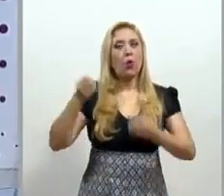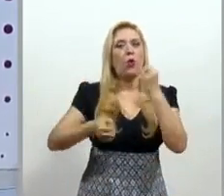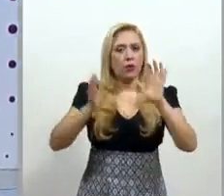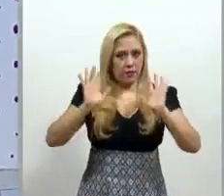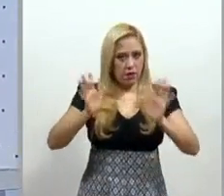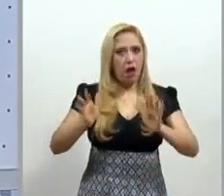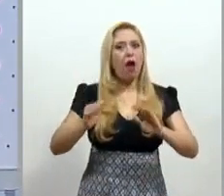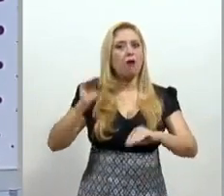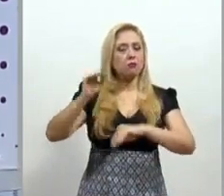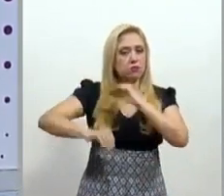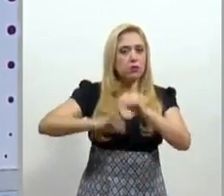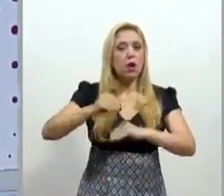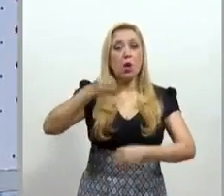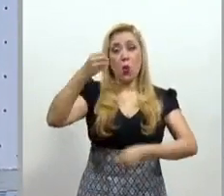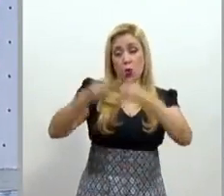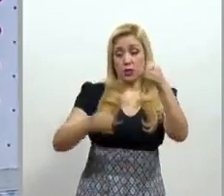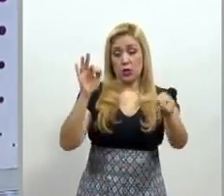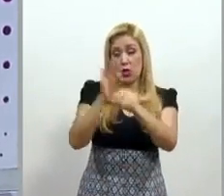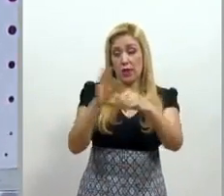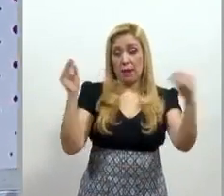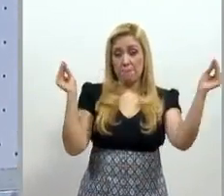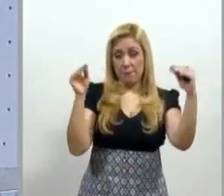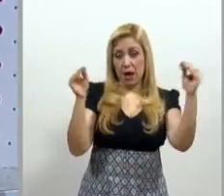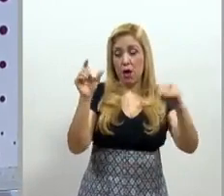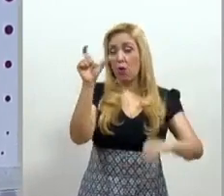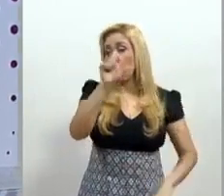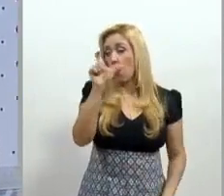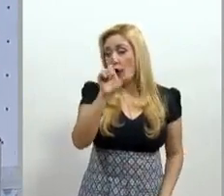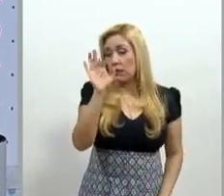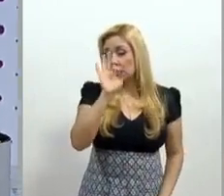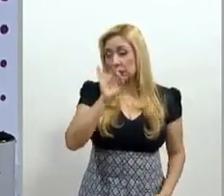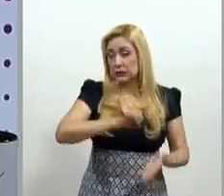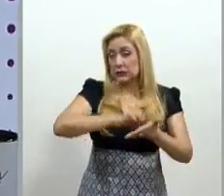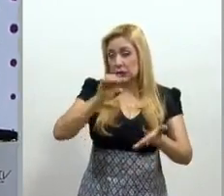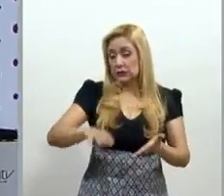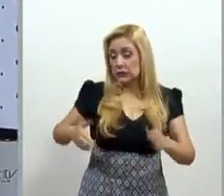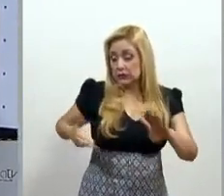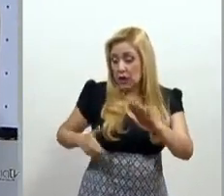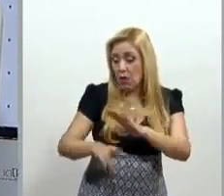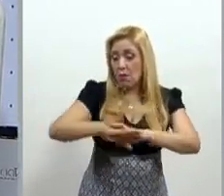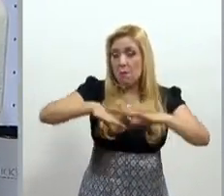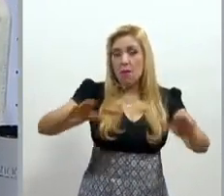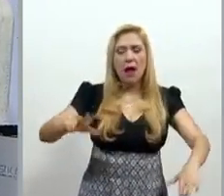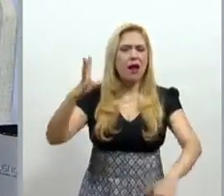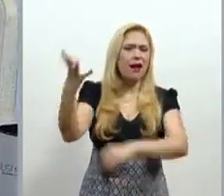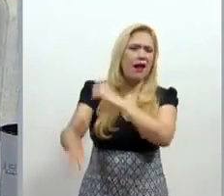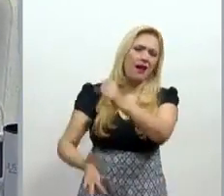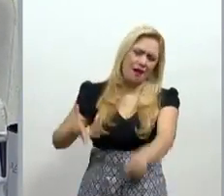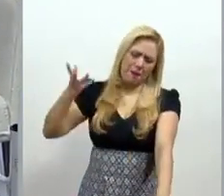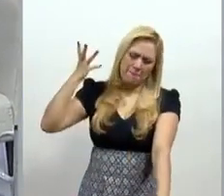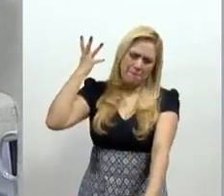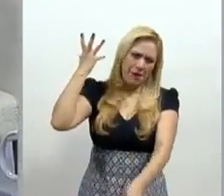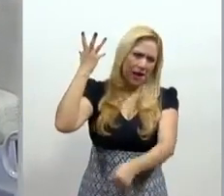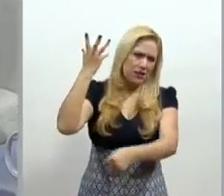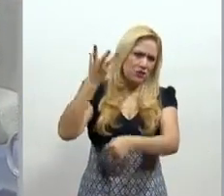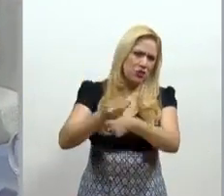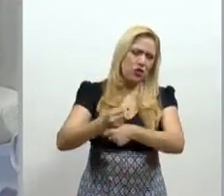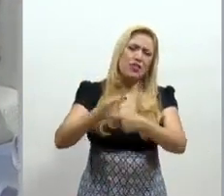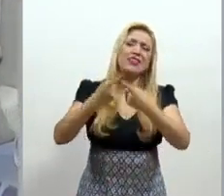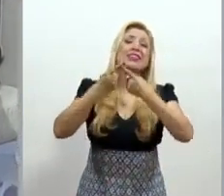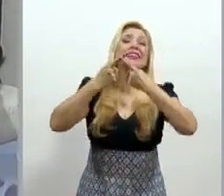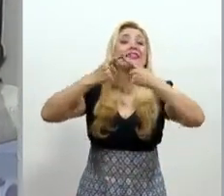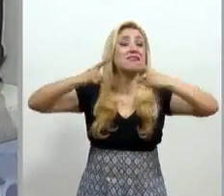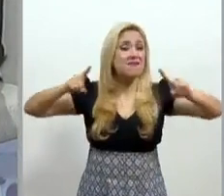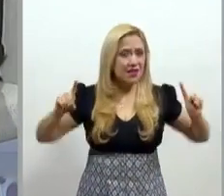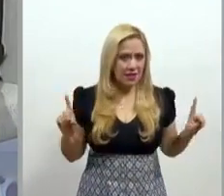que ha dicho es que el juicio de amparo, cuando es procedente en materia medioambiental, su reparación tiene que ser de una manera distinta